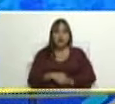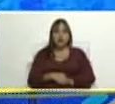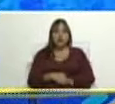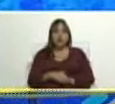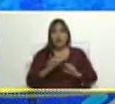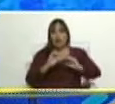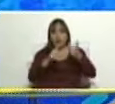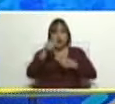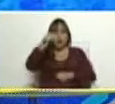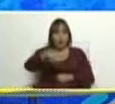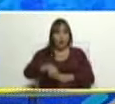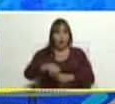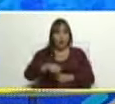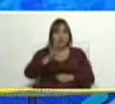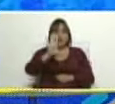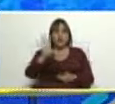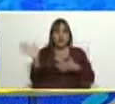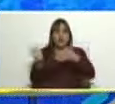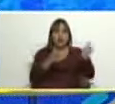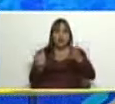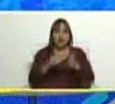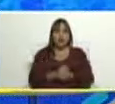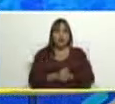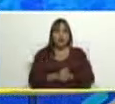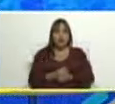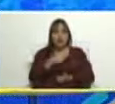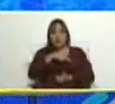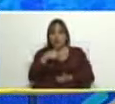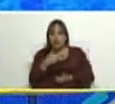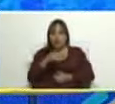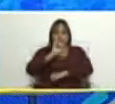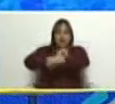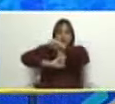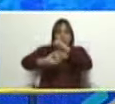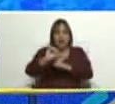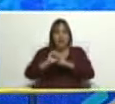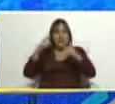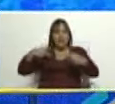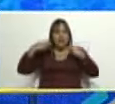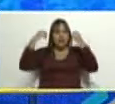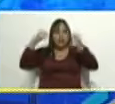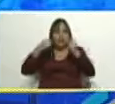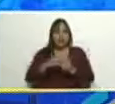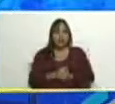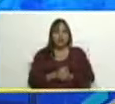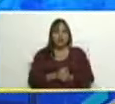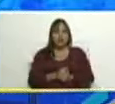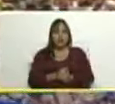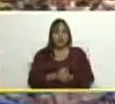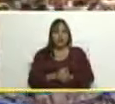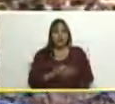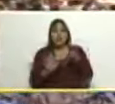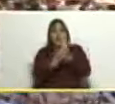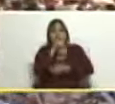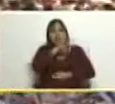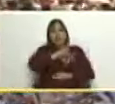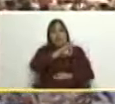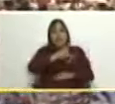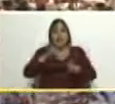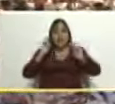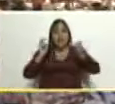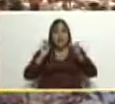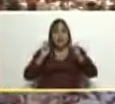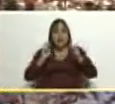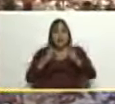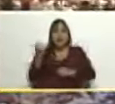partir de hoy 5 de marzo, vamos a una contraofensiva victoriosa en el campo social por la